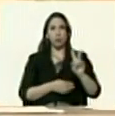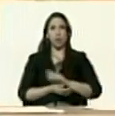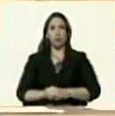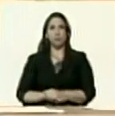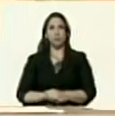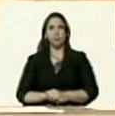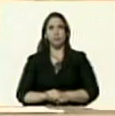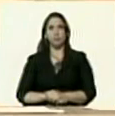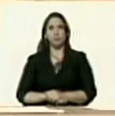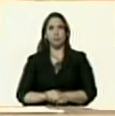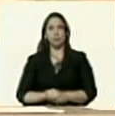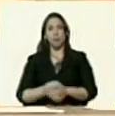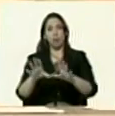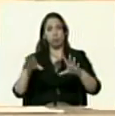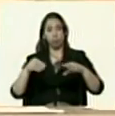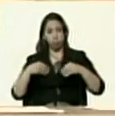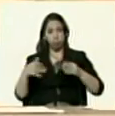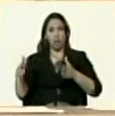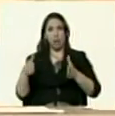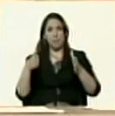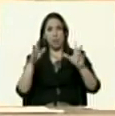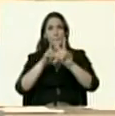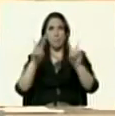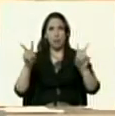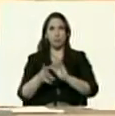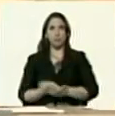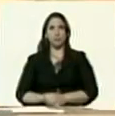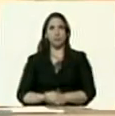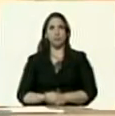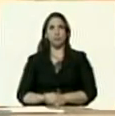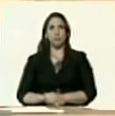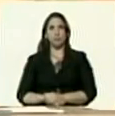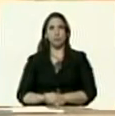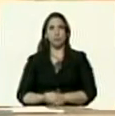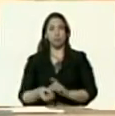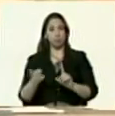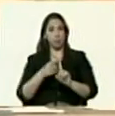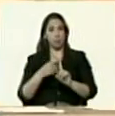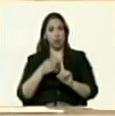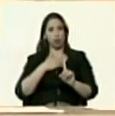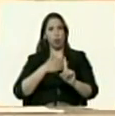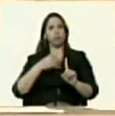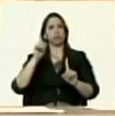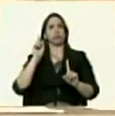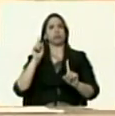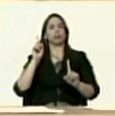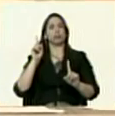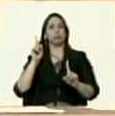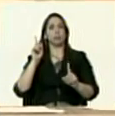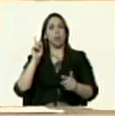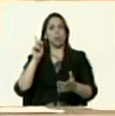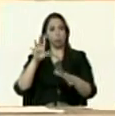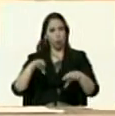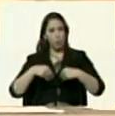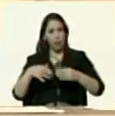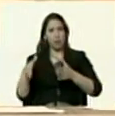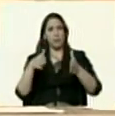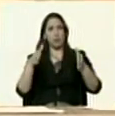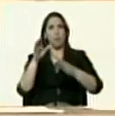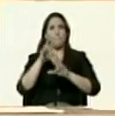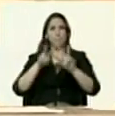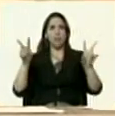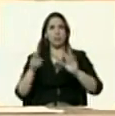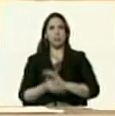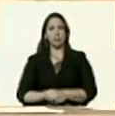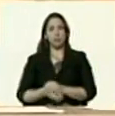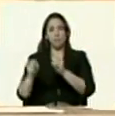y tomar el camino de la paz. Sería el primero yo en tomar el camino de la paz y